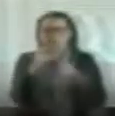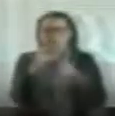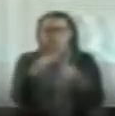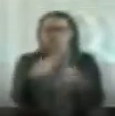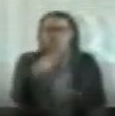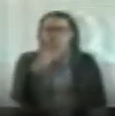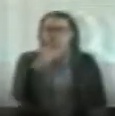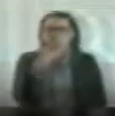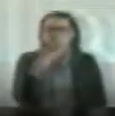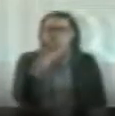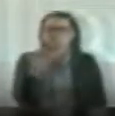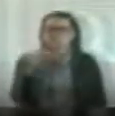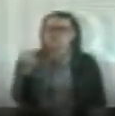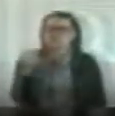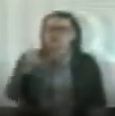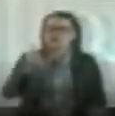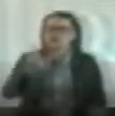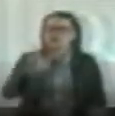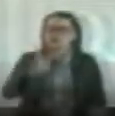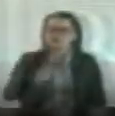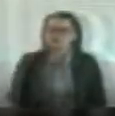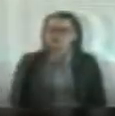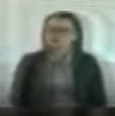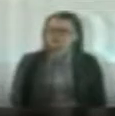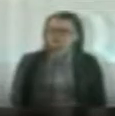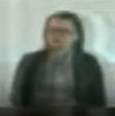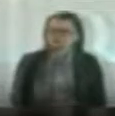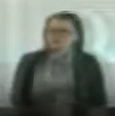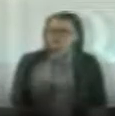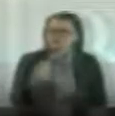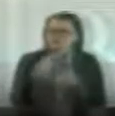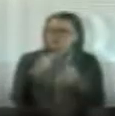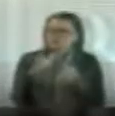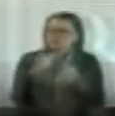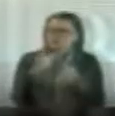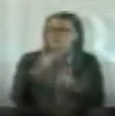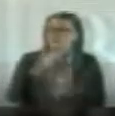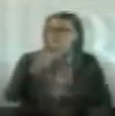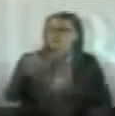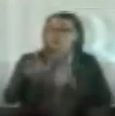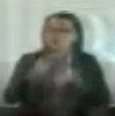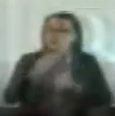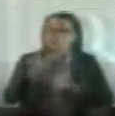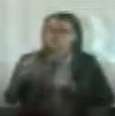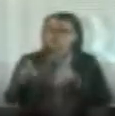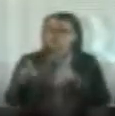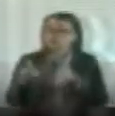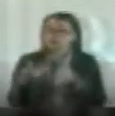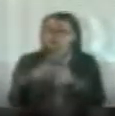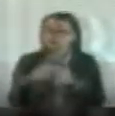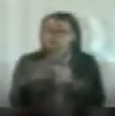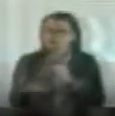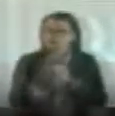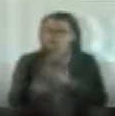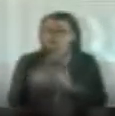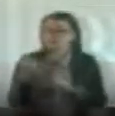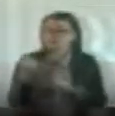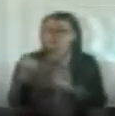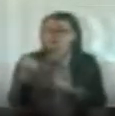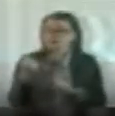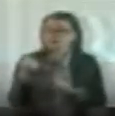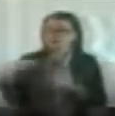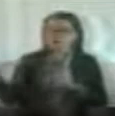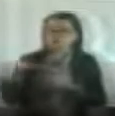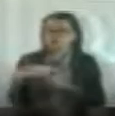Mark Perelman. Y resulta que la entrevista, que las preguntas que me hizo, todas las sacó de la intervención que